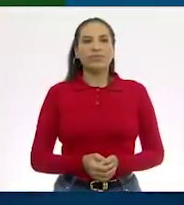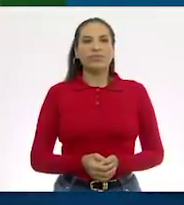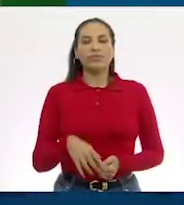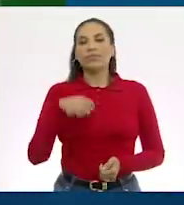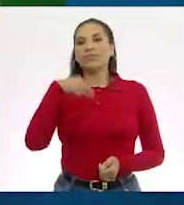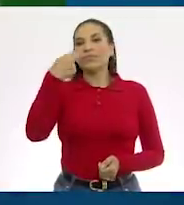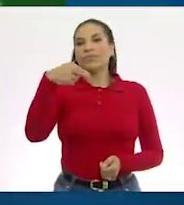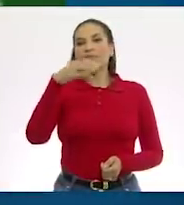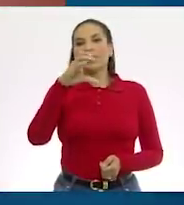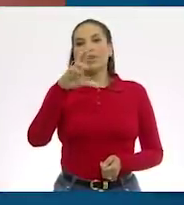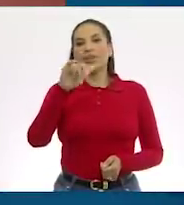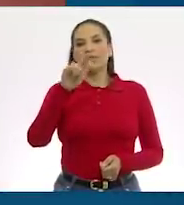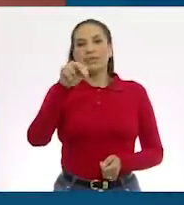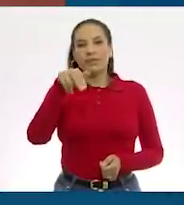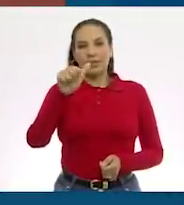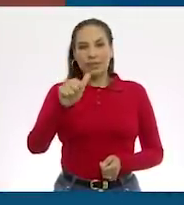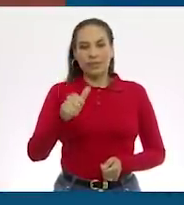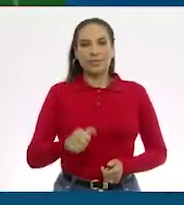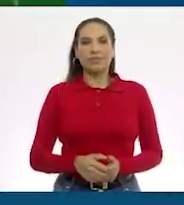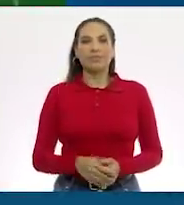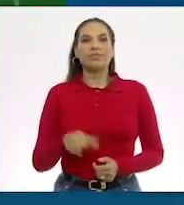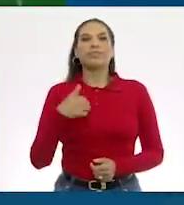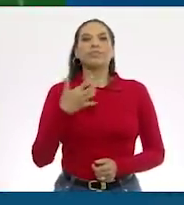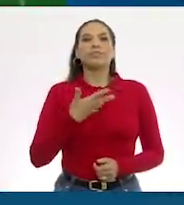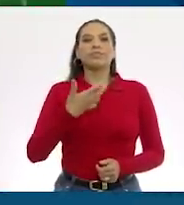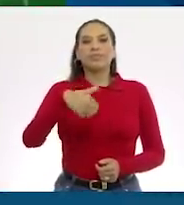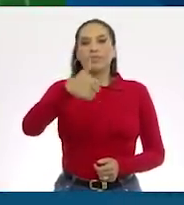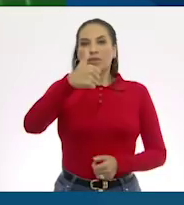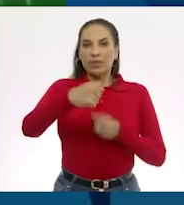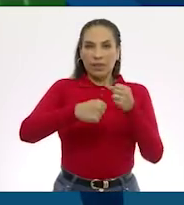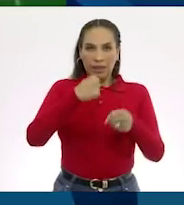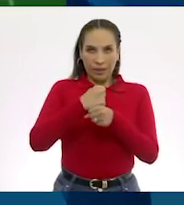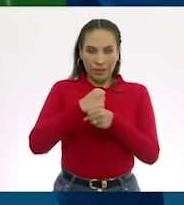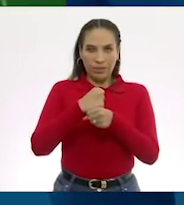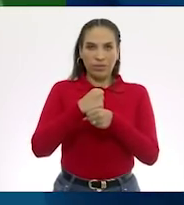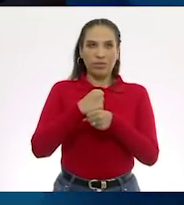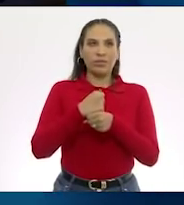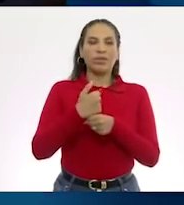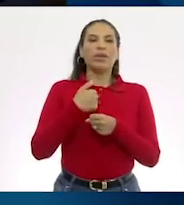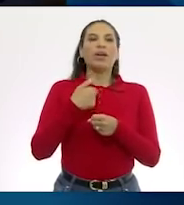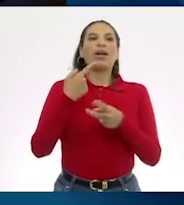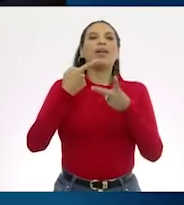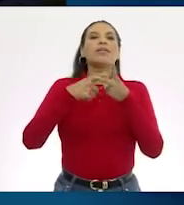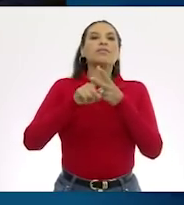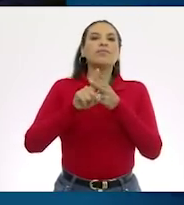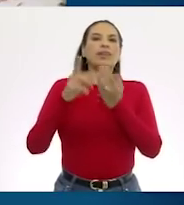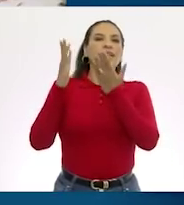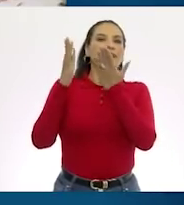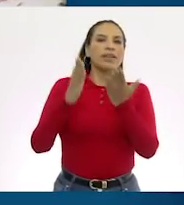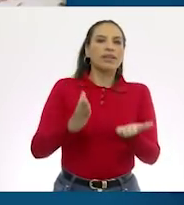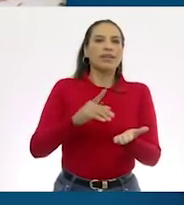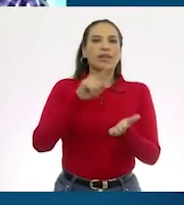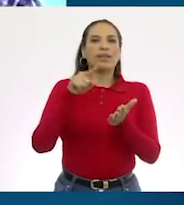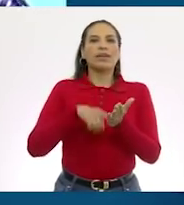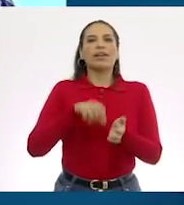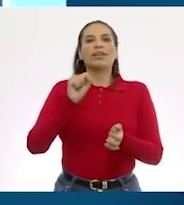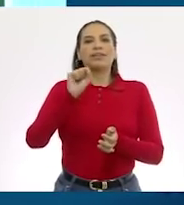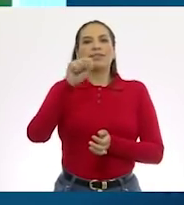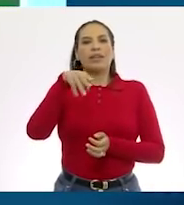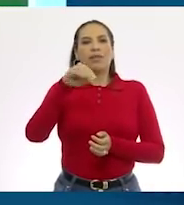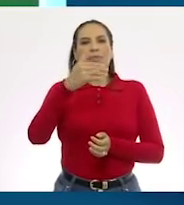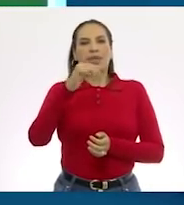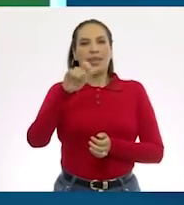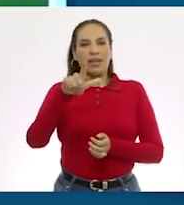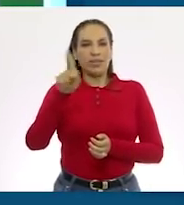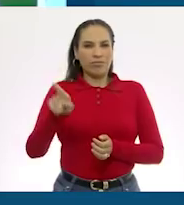Me llamo Cristina, tengo 11 años y acabo de llegar de San Miguel Tihuatlán. Muy